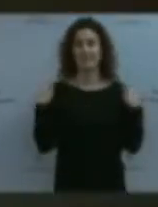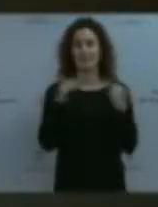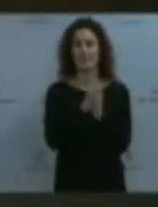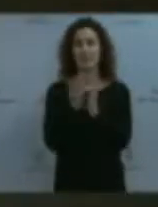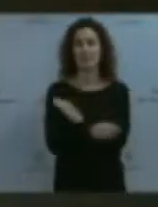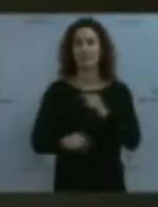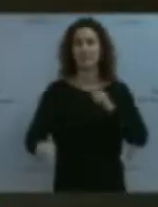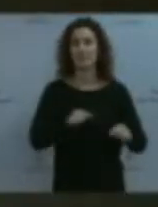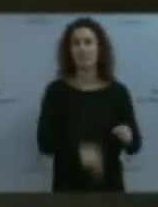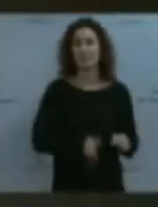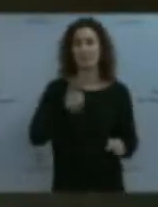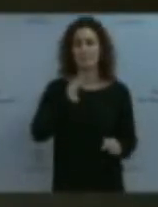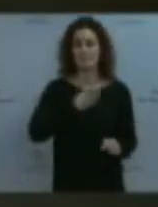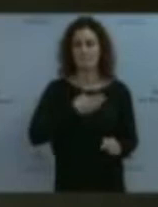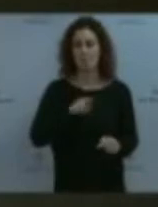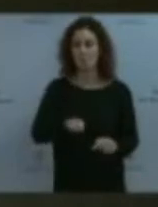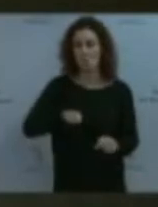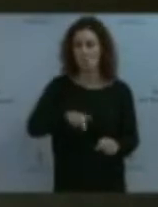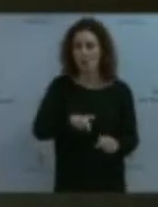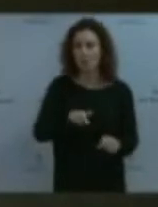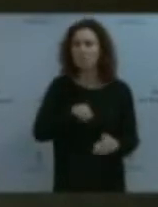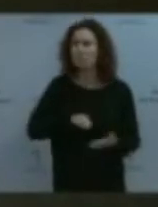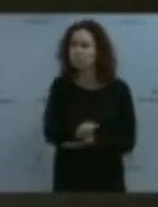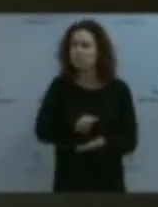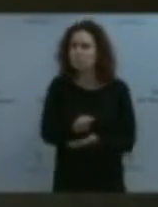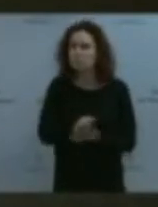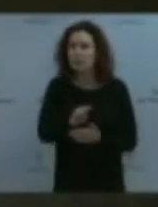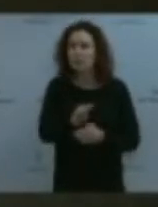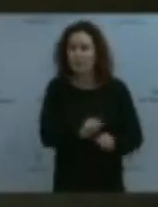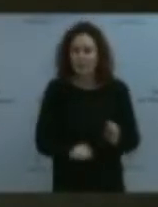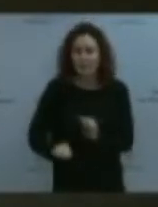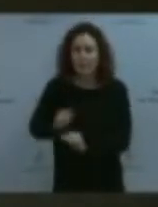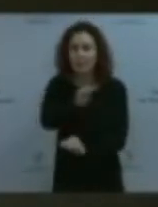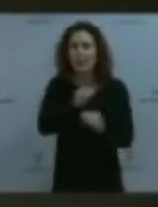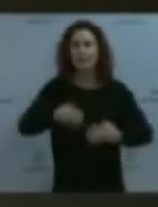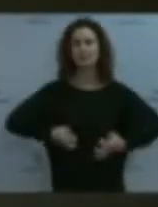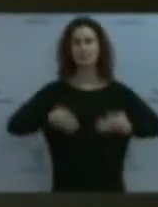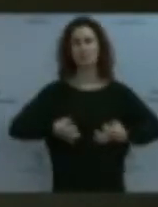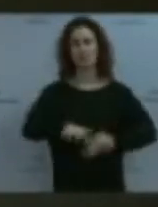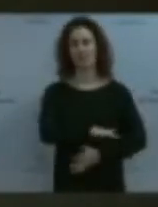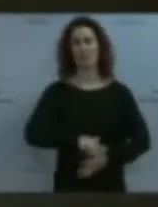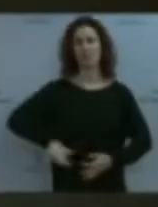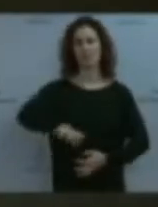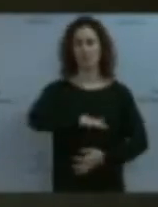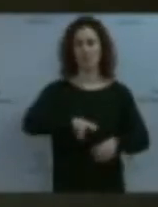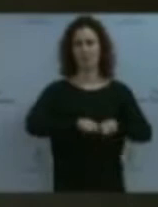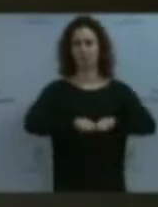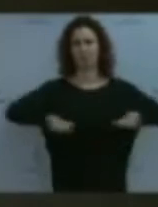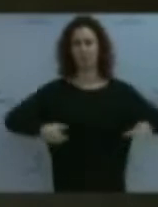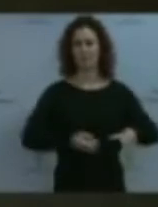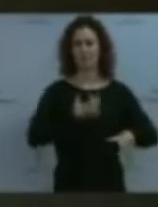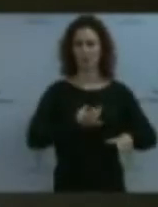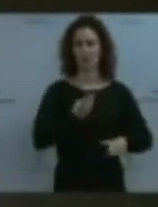inversión para mantenimiento, conservación y seguridad de la ciudad residencial. En 2020 se ha invertido en la puesta a punto de